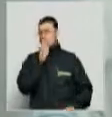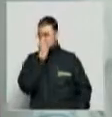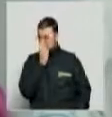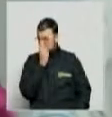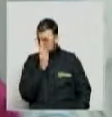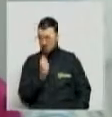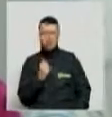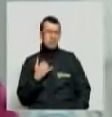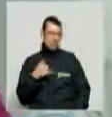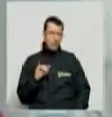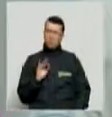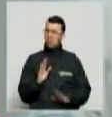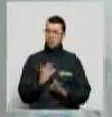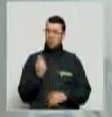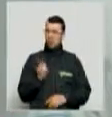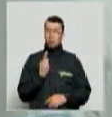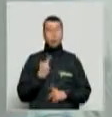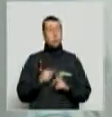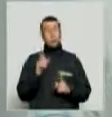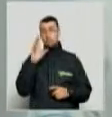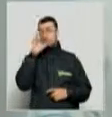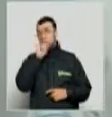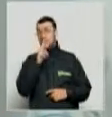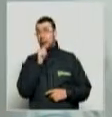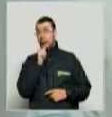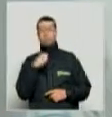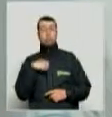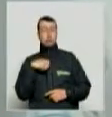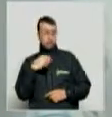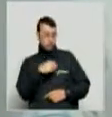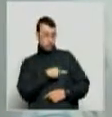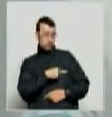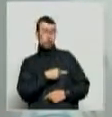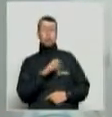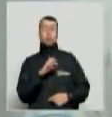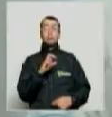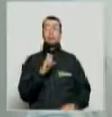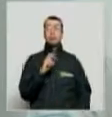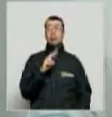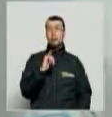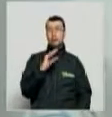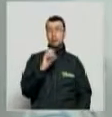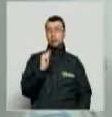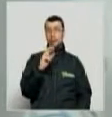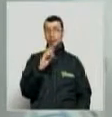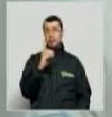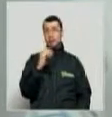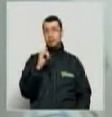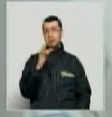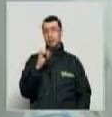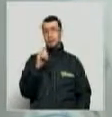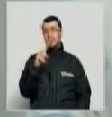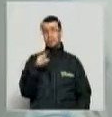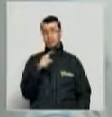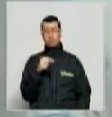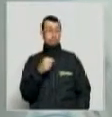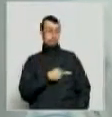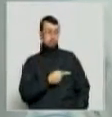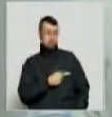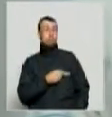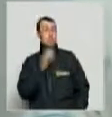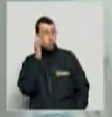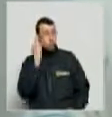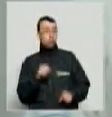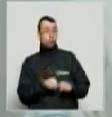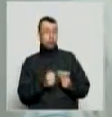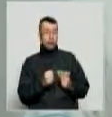gripa y muchos de esos pacientes no se dieron cuenta de lo que tuvieron fue un episodio de pericarditis aguda que se resolvió pero que puede dejar a veces daños en el